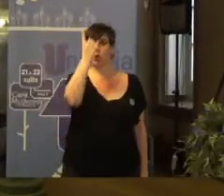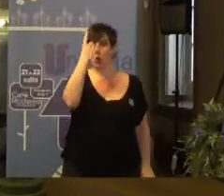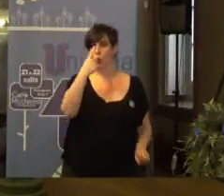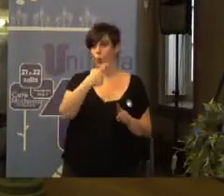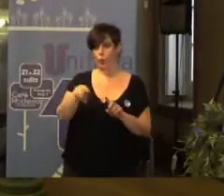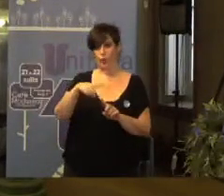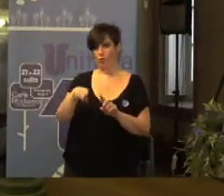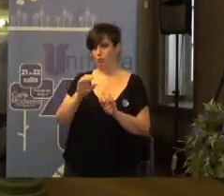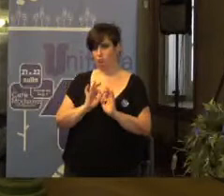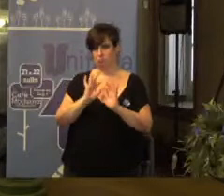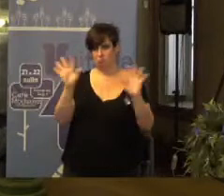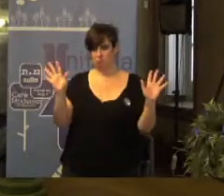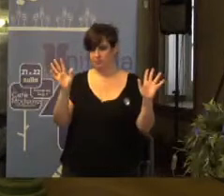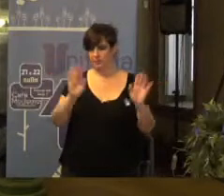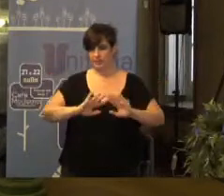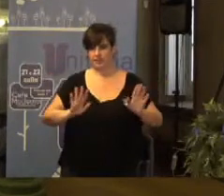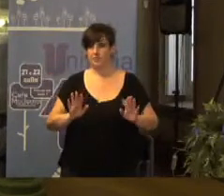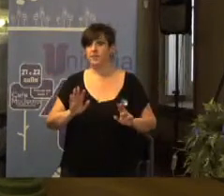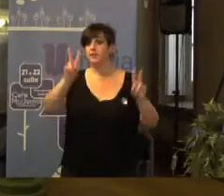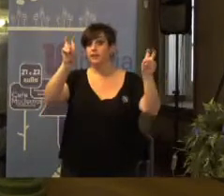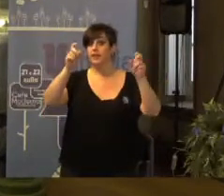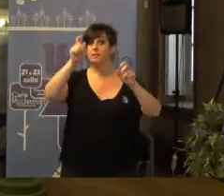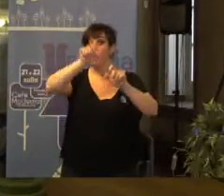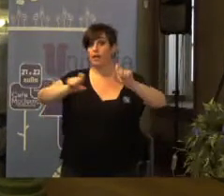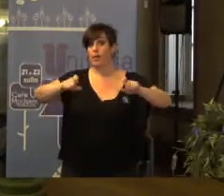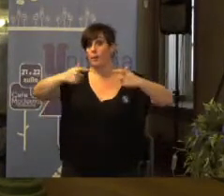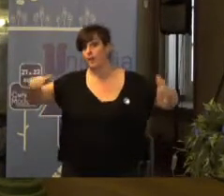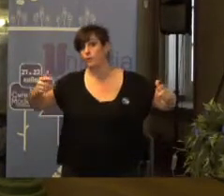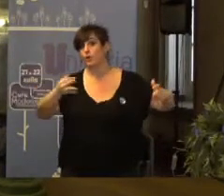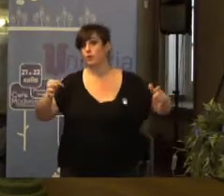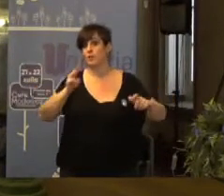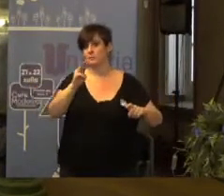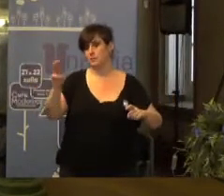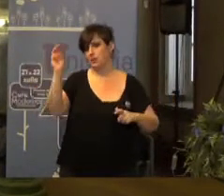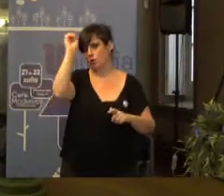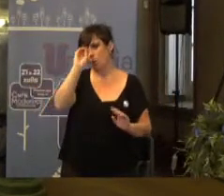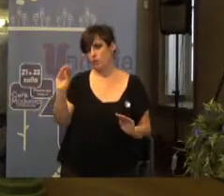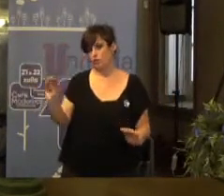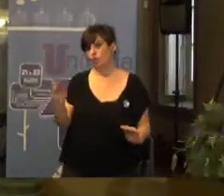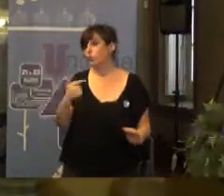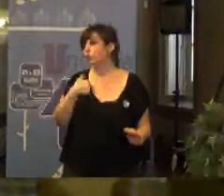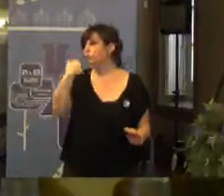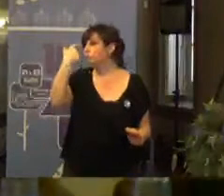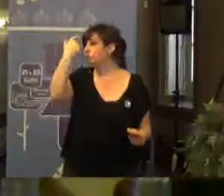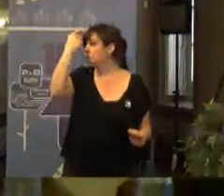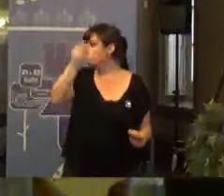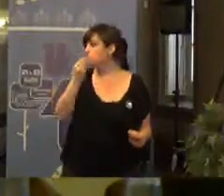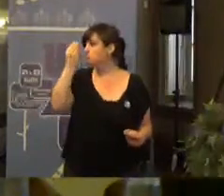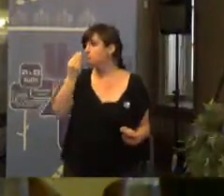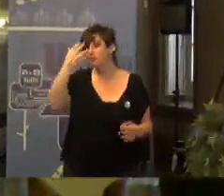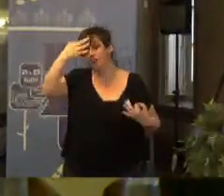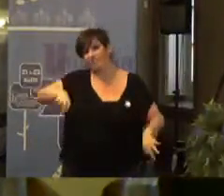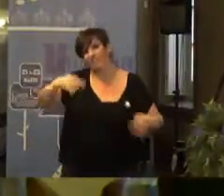en relación co que decías ti, Paula, da demografía e a posición do Partido Popular. Eu non creo que non é que non se enteren